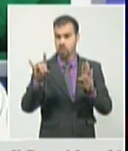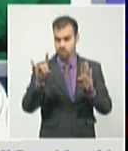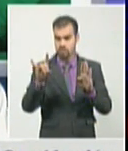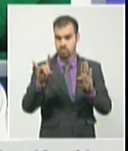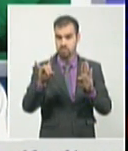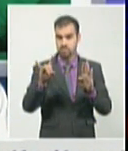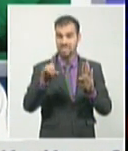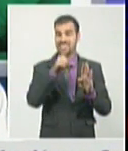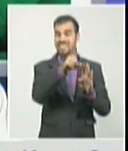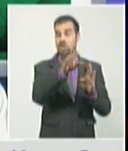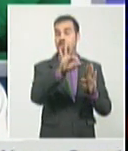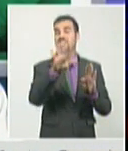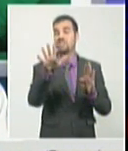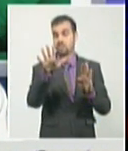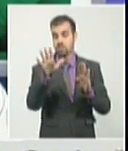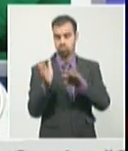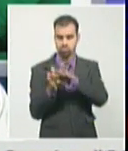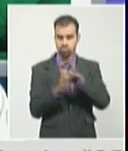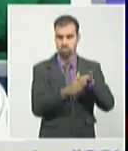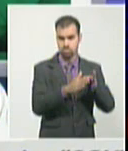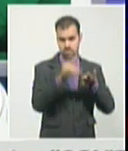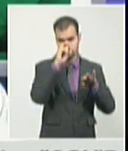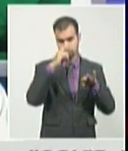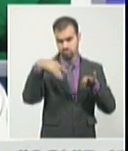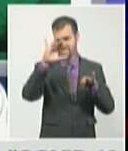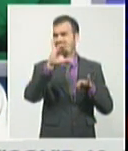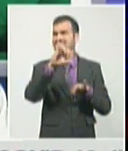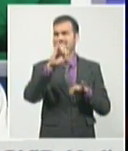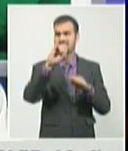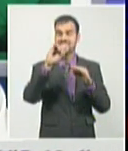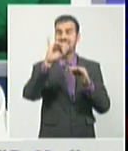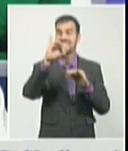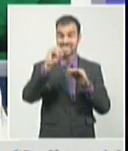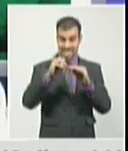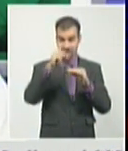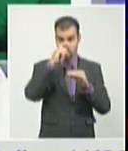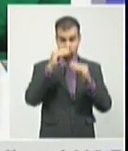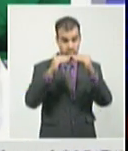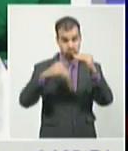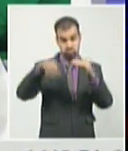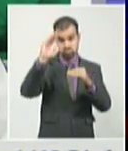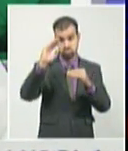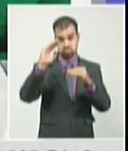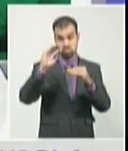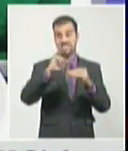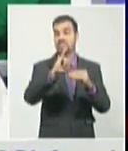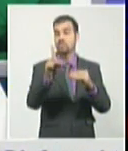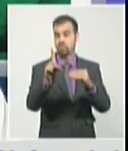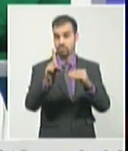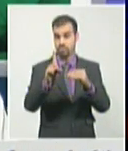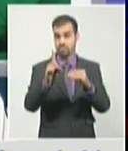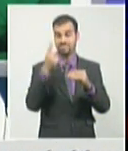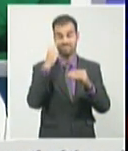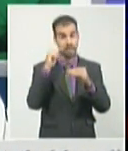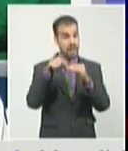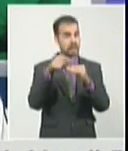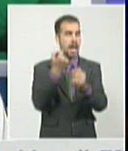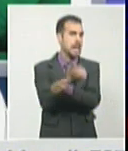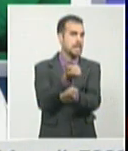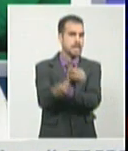y de 69 72 que como siempre decir una edad de mucho